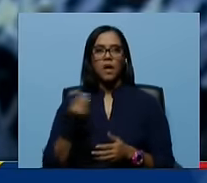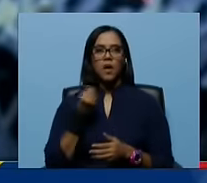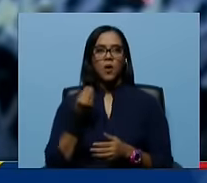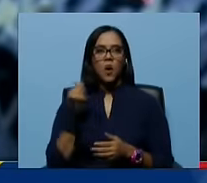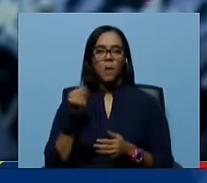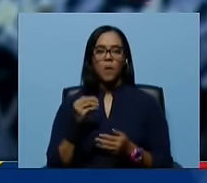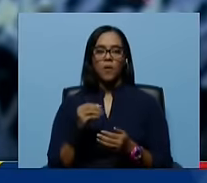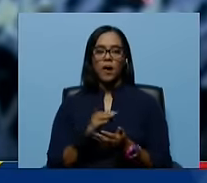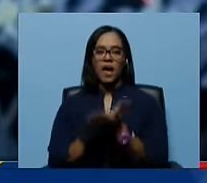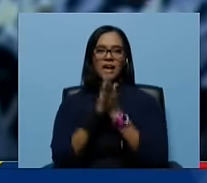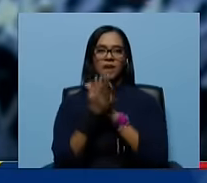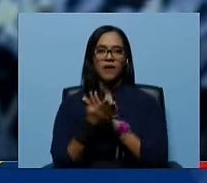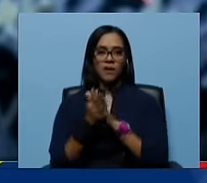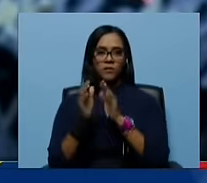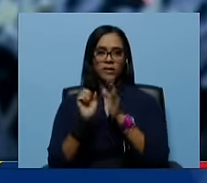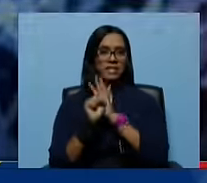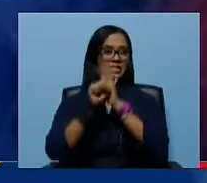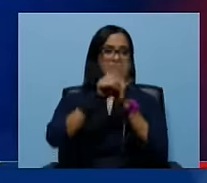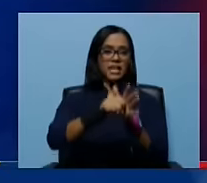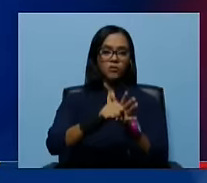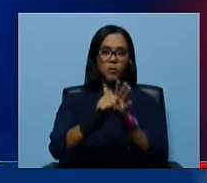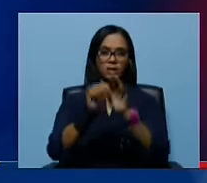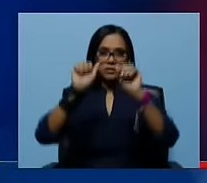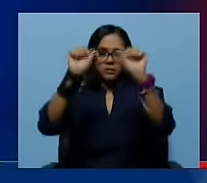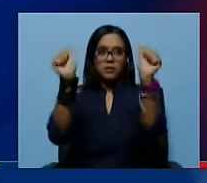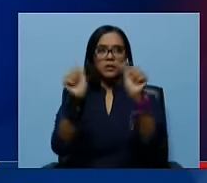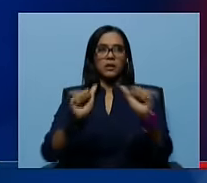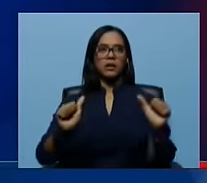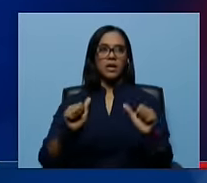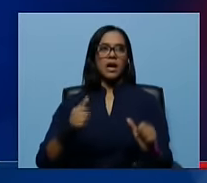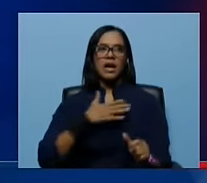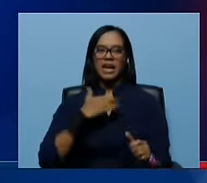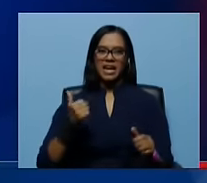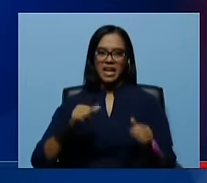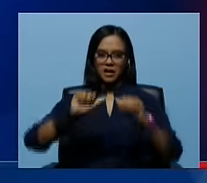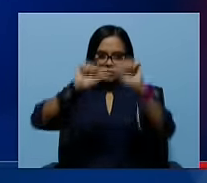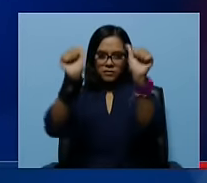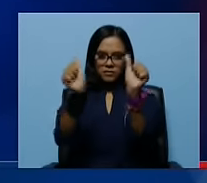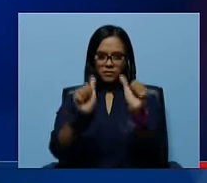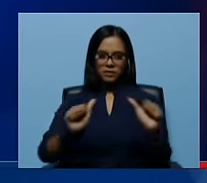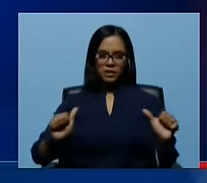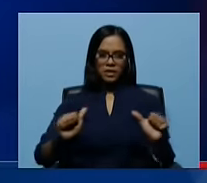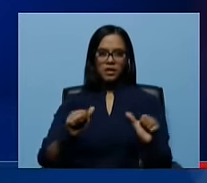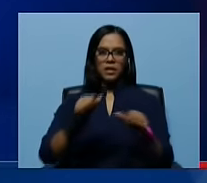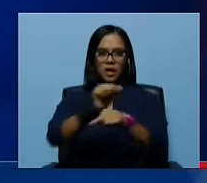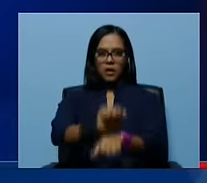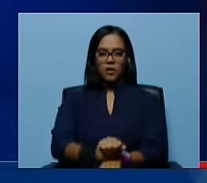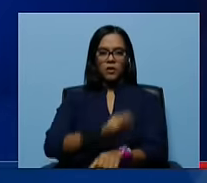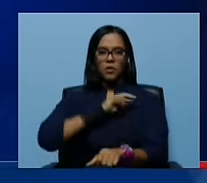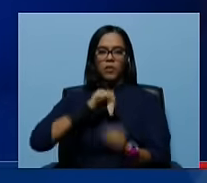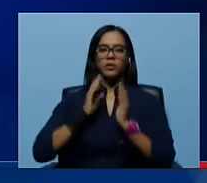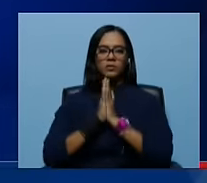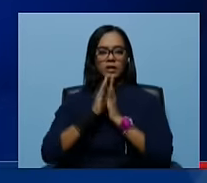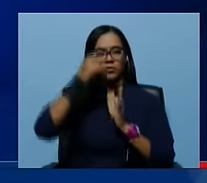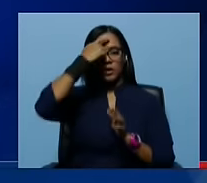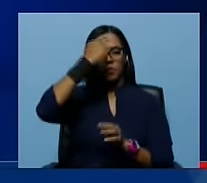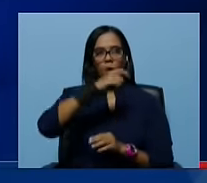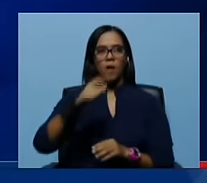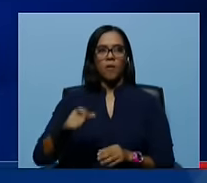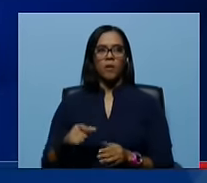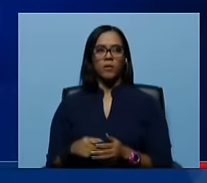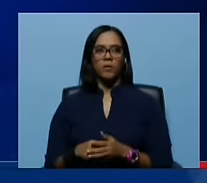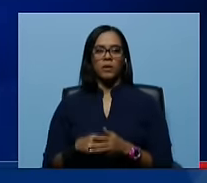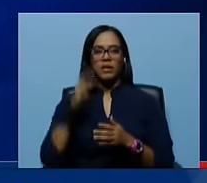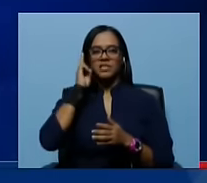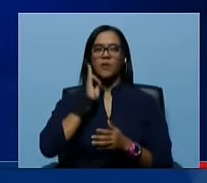derrumbaron estatuas. Hasta trataron de derrumbar una estatua de José Gregorio Hernández, nuestro santo del pueblo, de